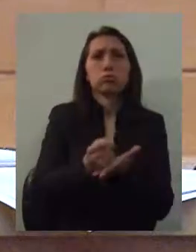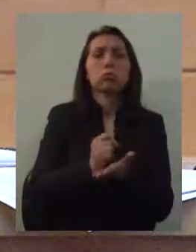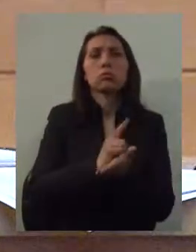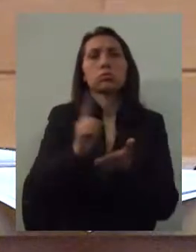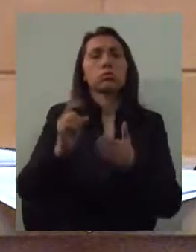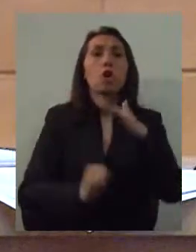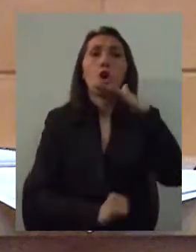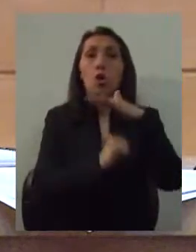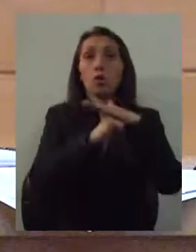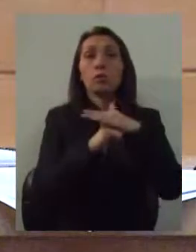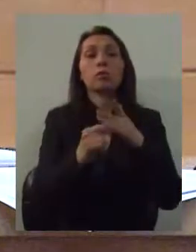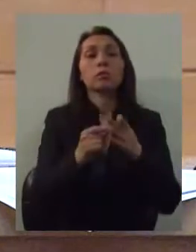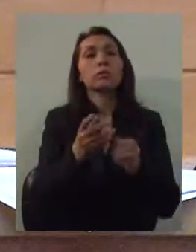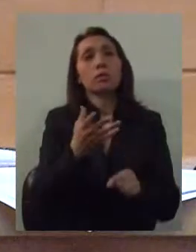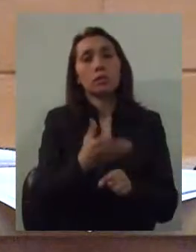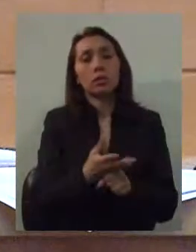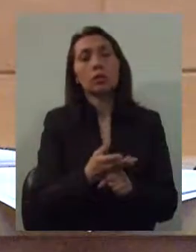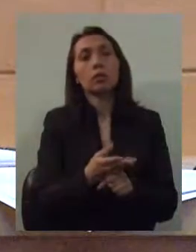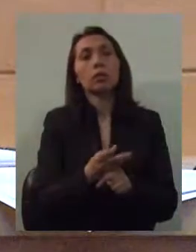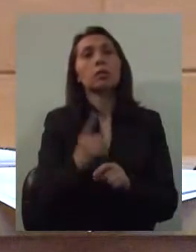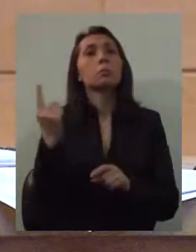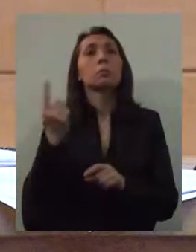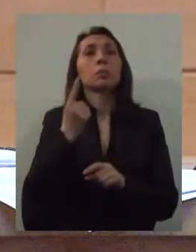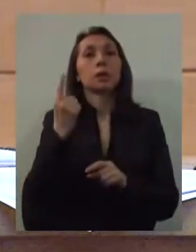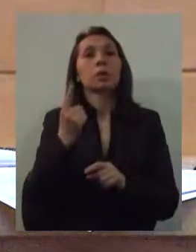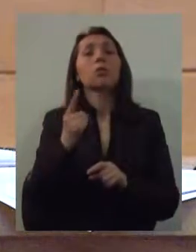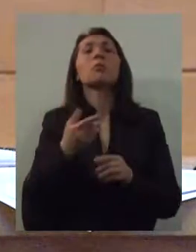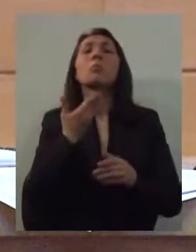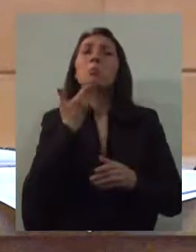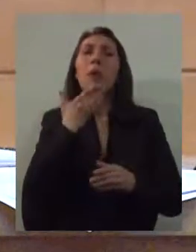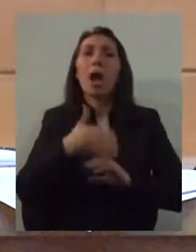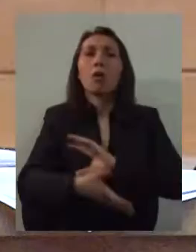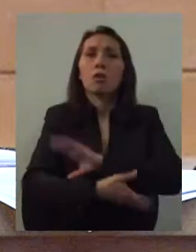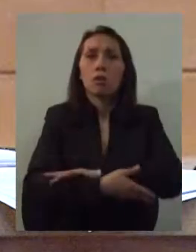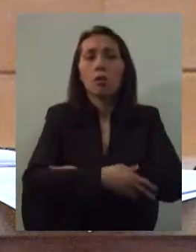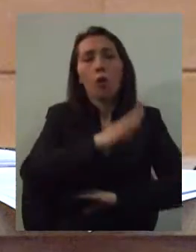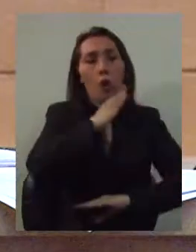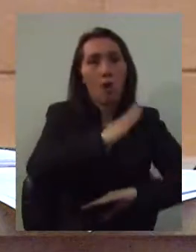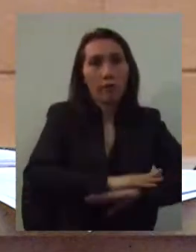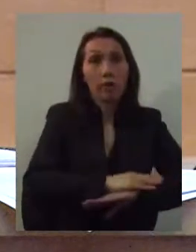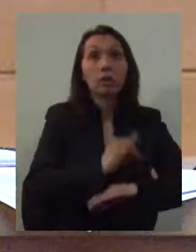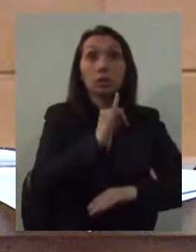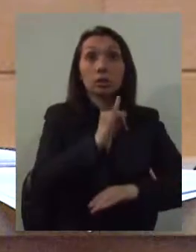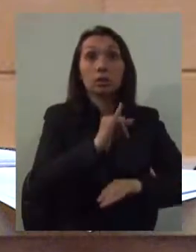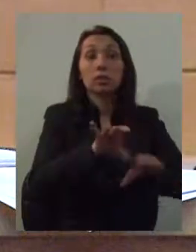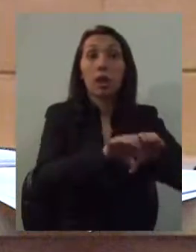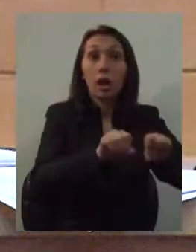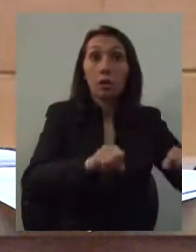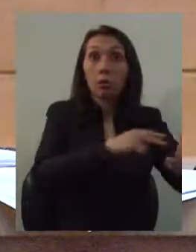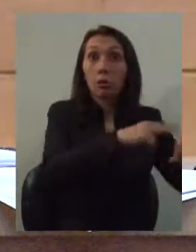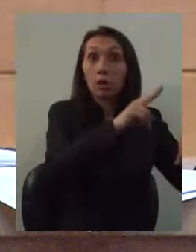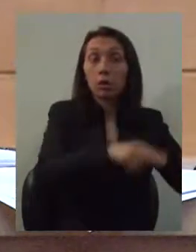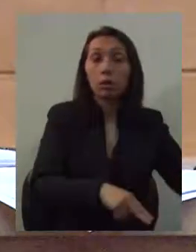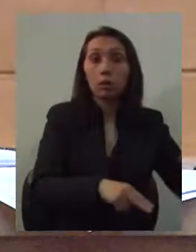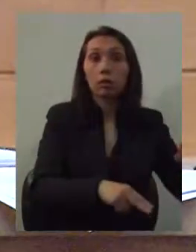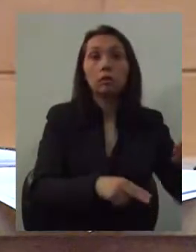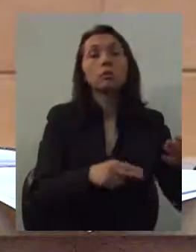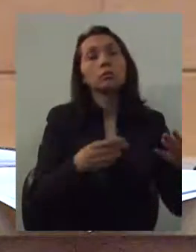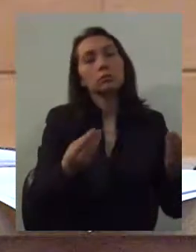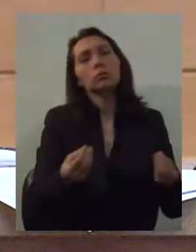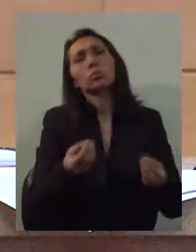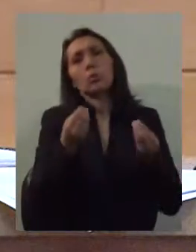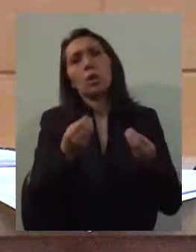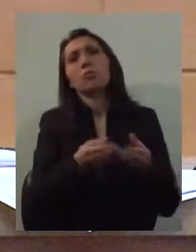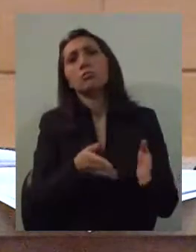Suprema, es atenernos particularmente al tratado. Si hay tratado, miel sobre hojuelas, porque tenemos